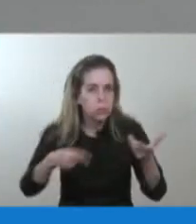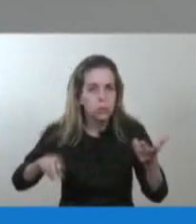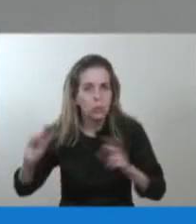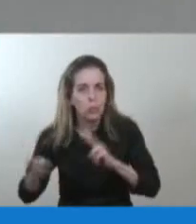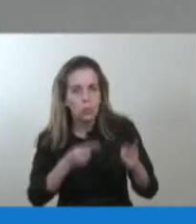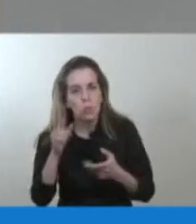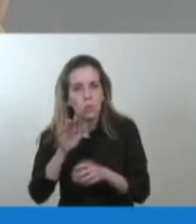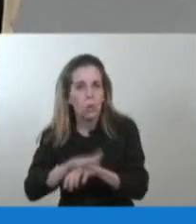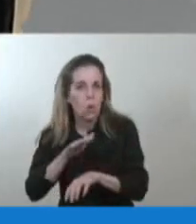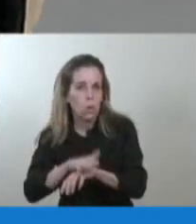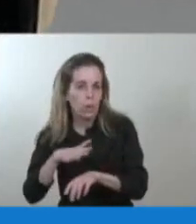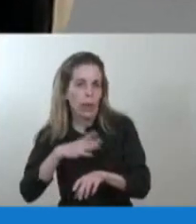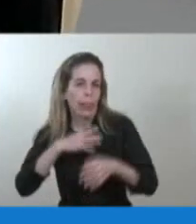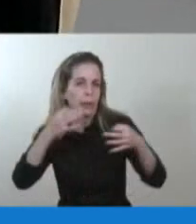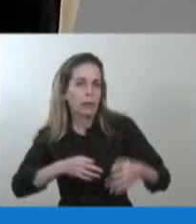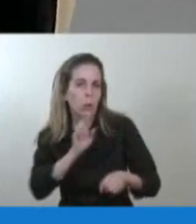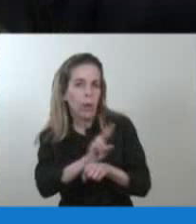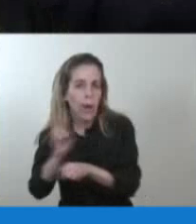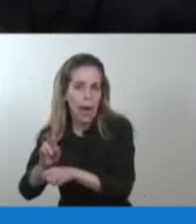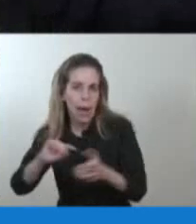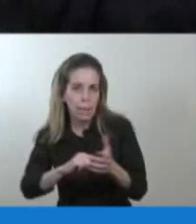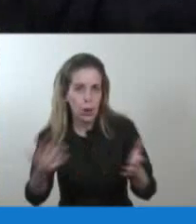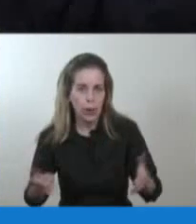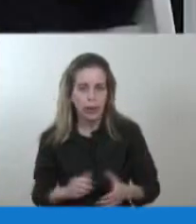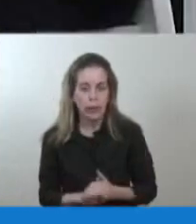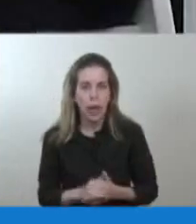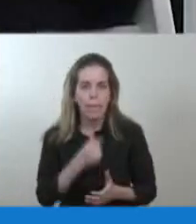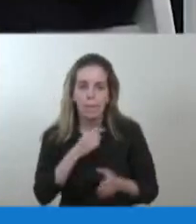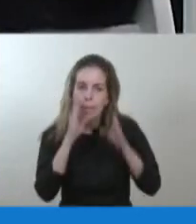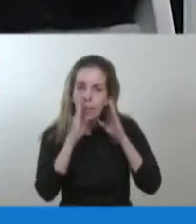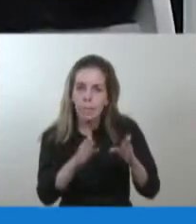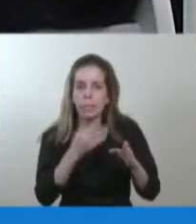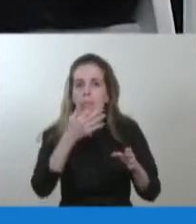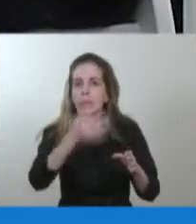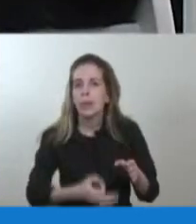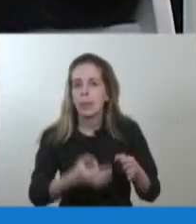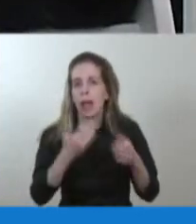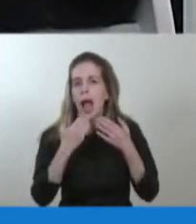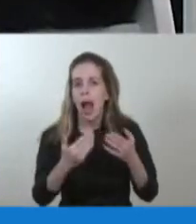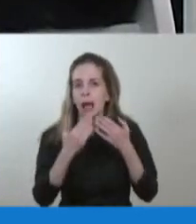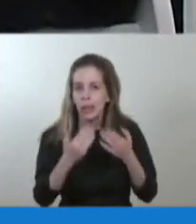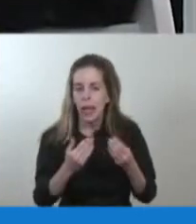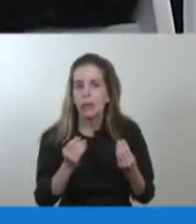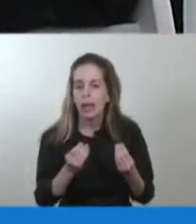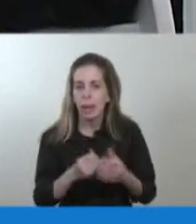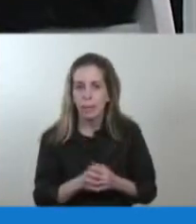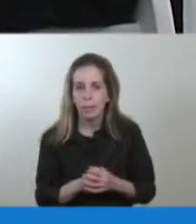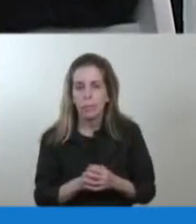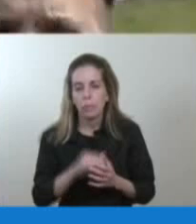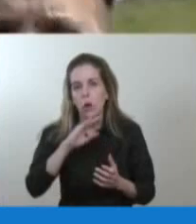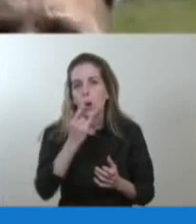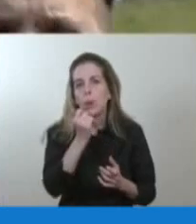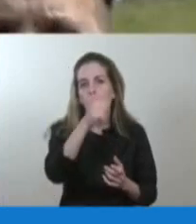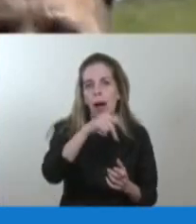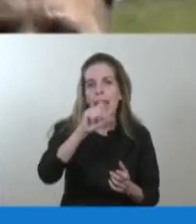de la inseguridad quiero detenerme en el agradecimiento por el acompañamiento a juan